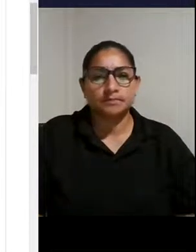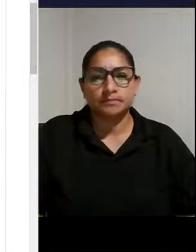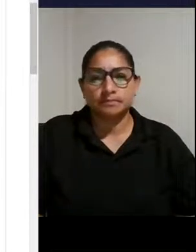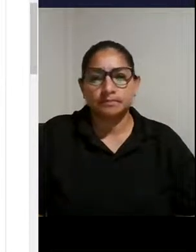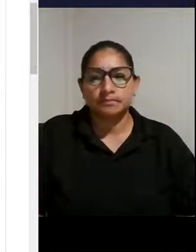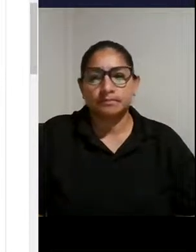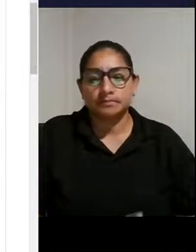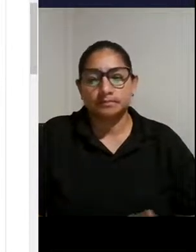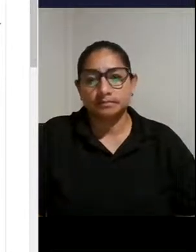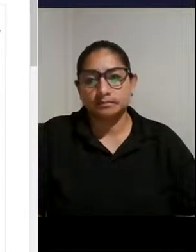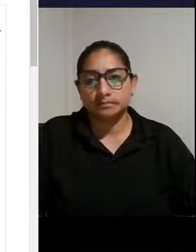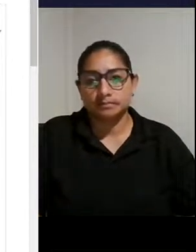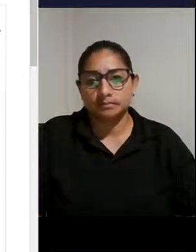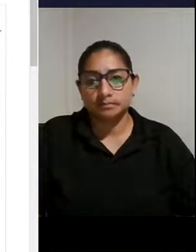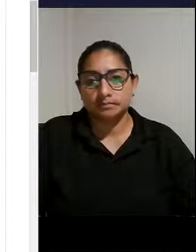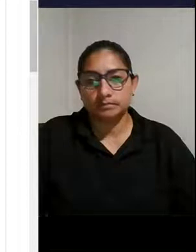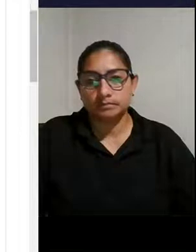Vamos a ver,